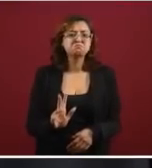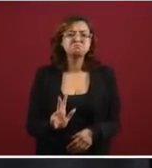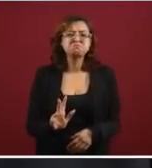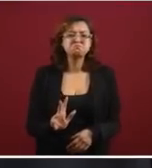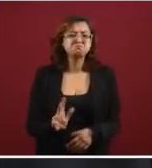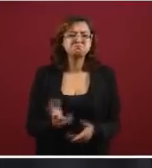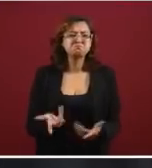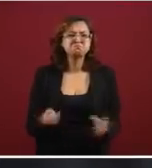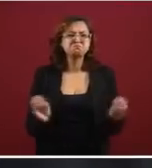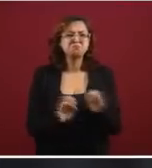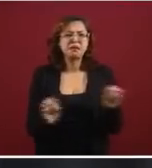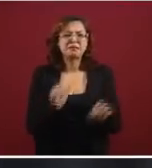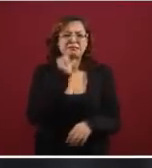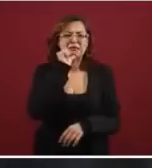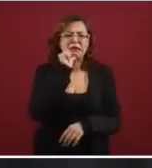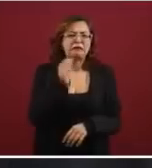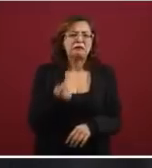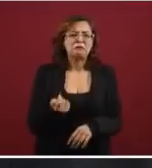o muy pocos